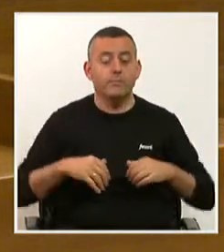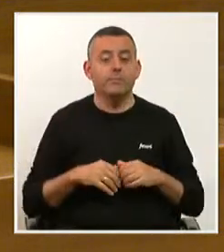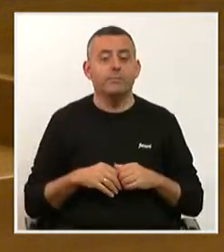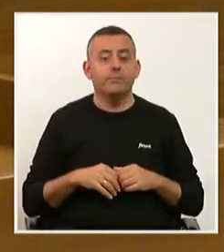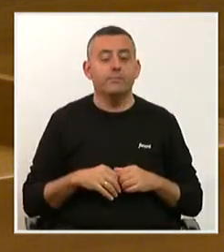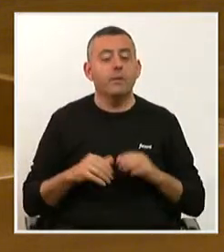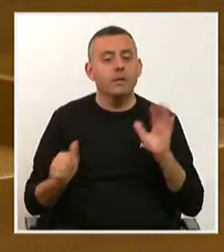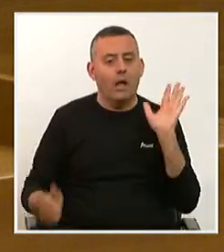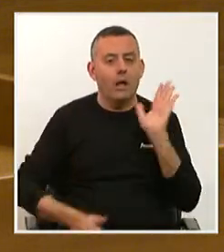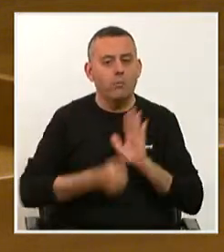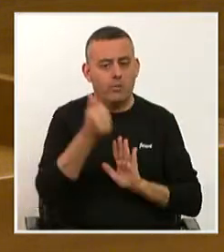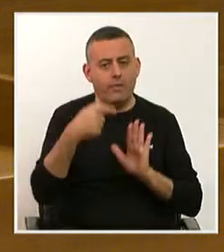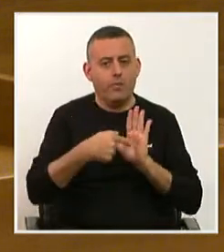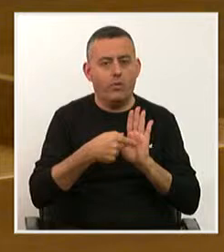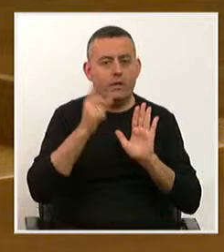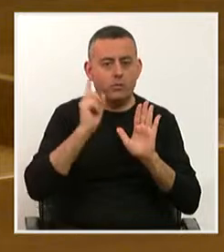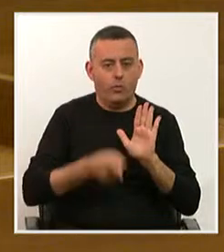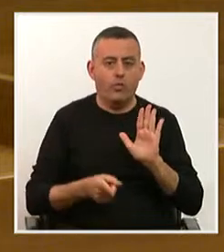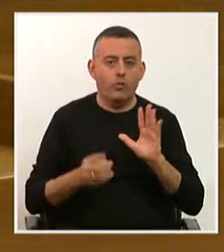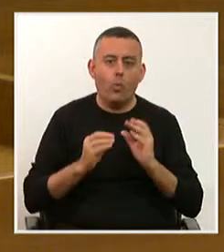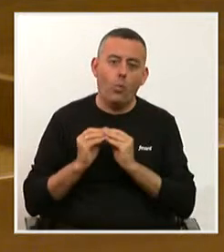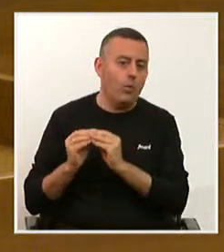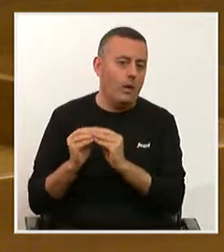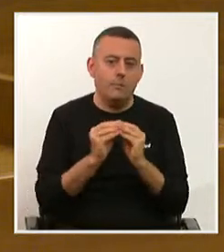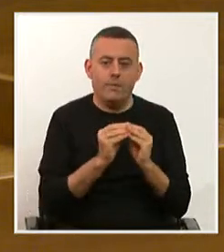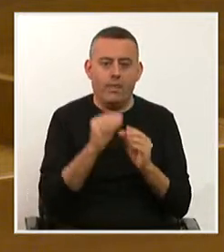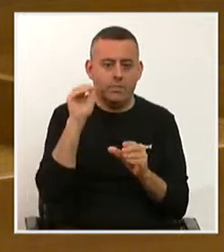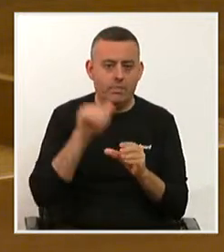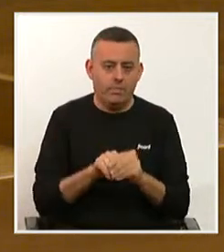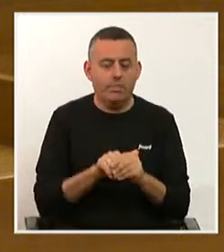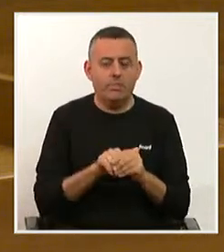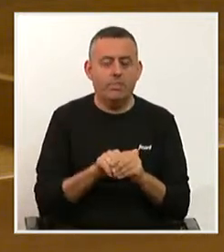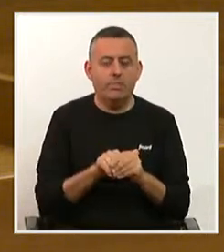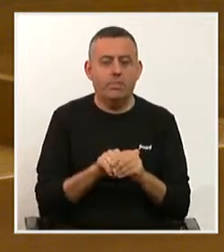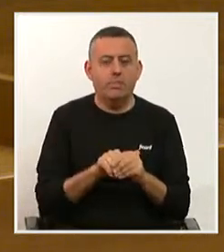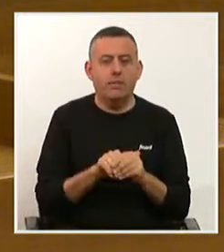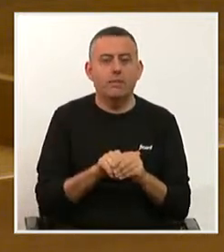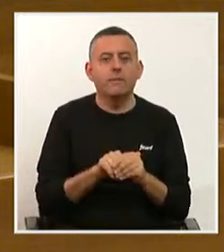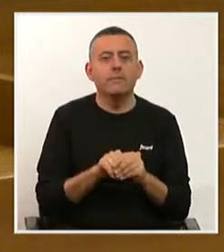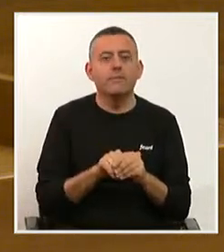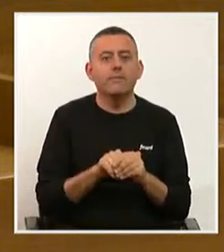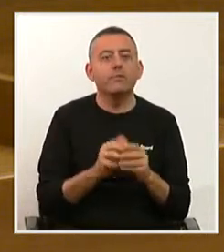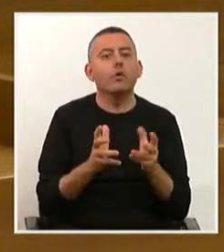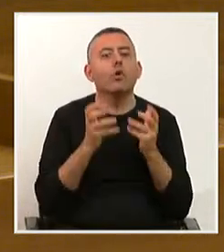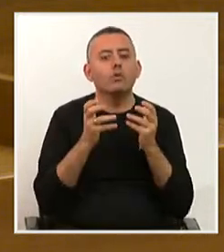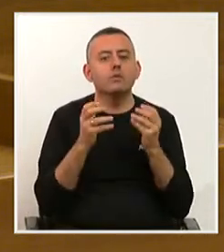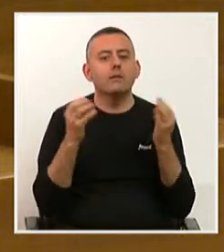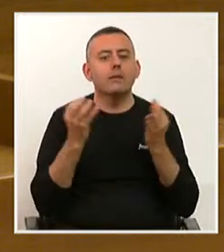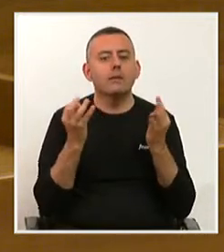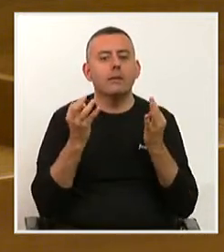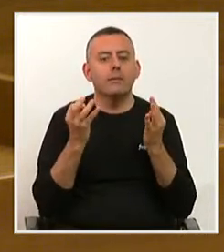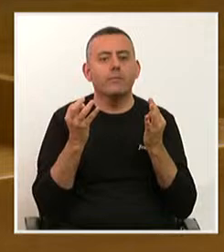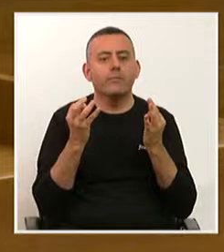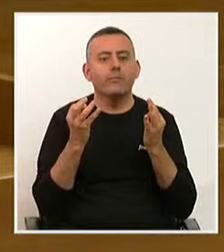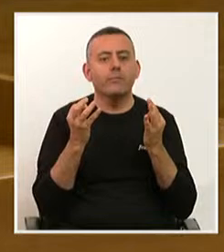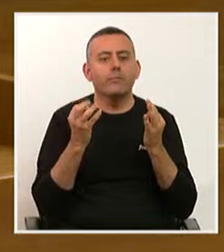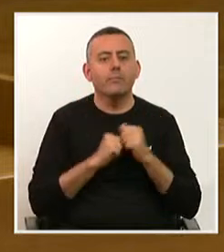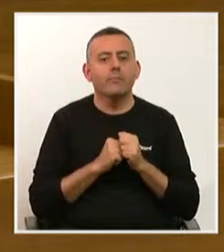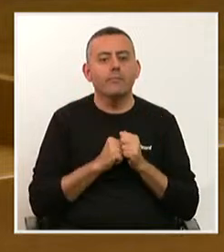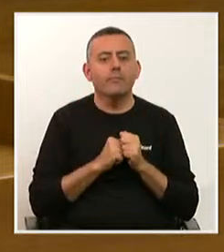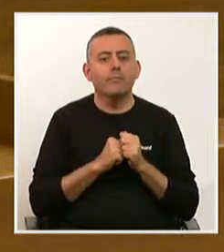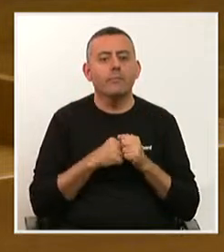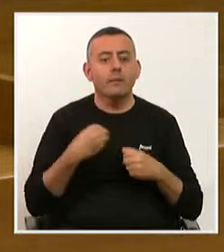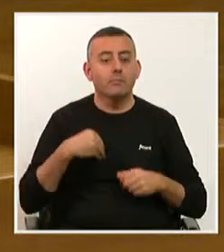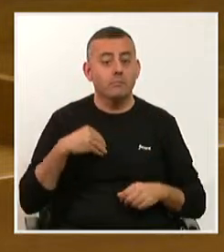una resolu per en la que es va consegir reduir unr dram